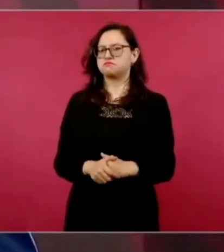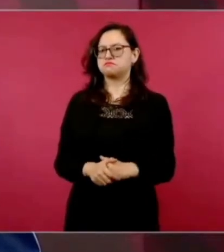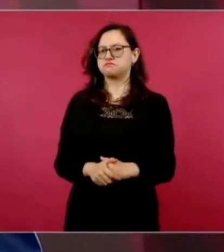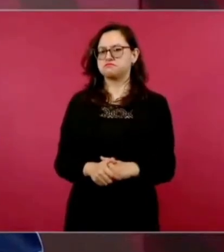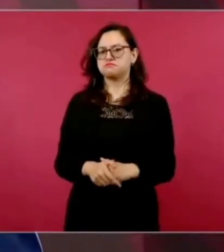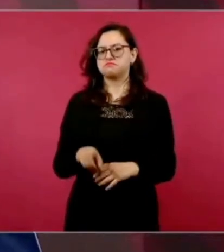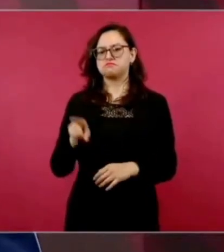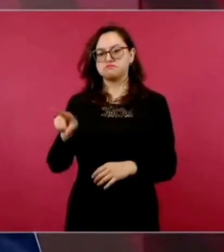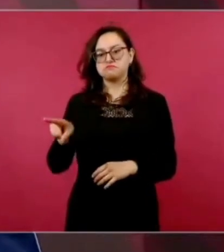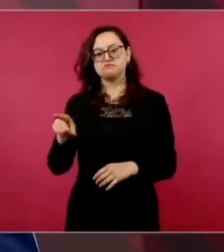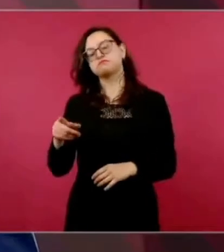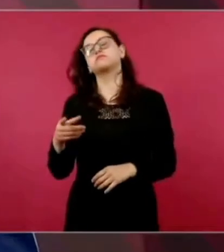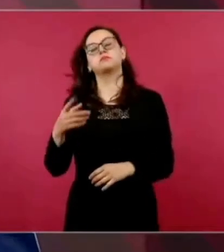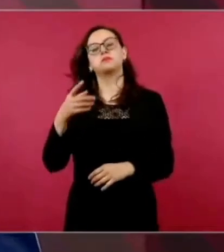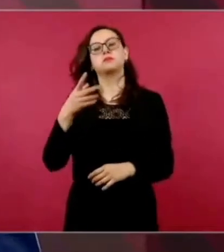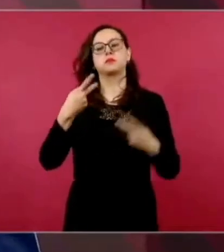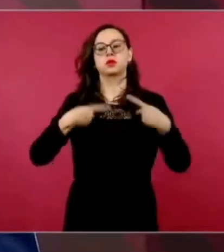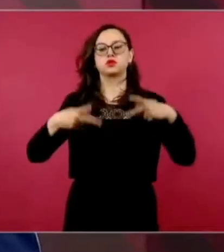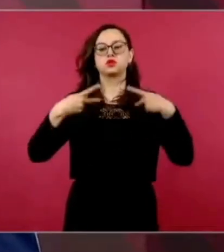revisen,